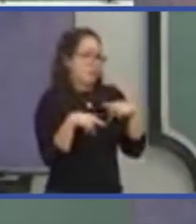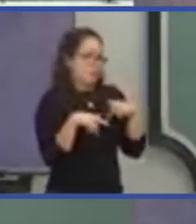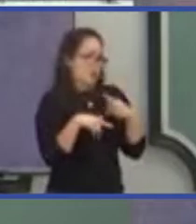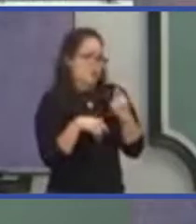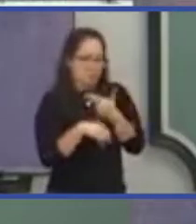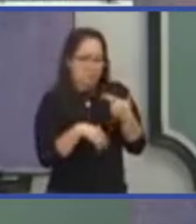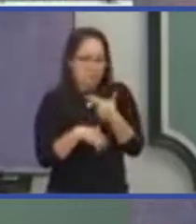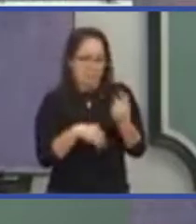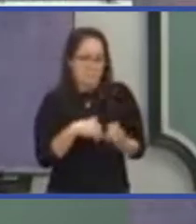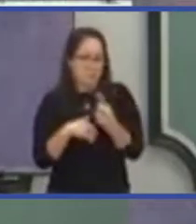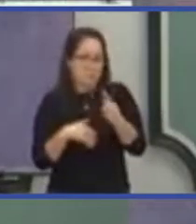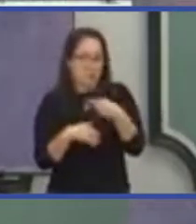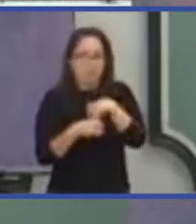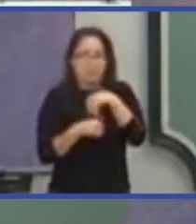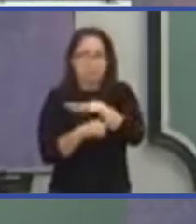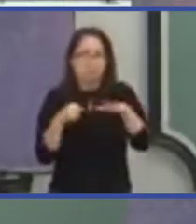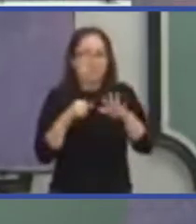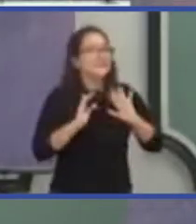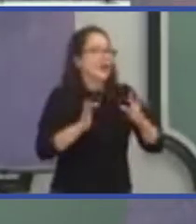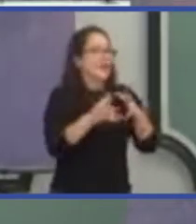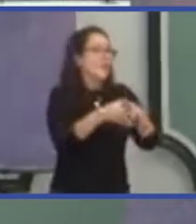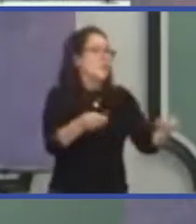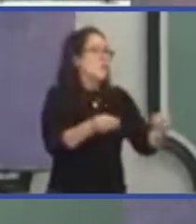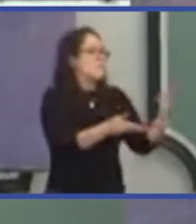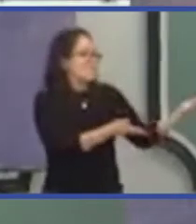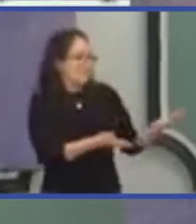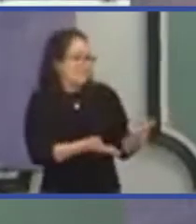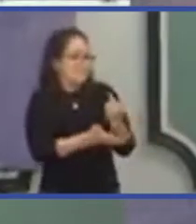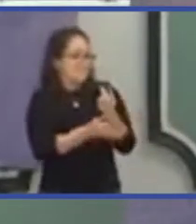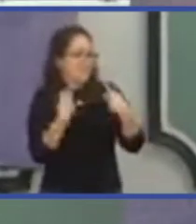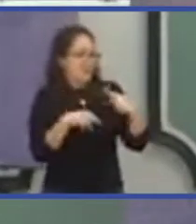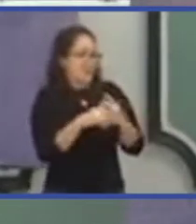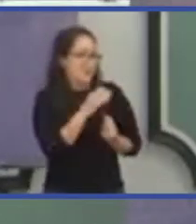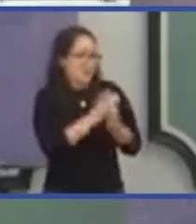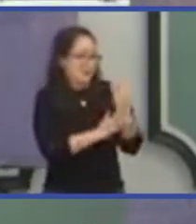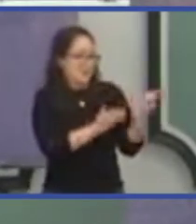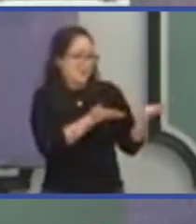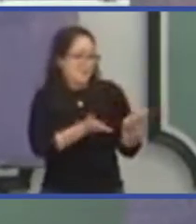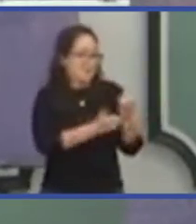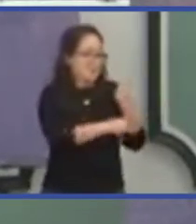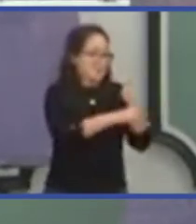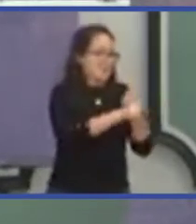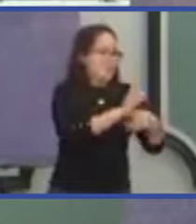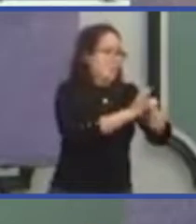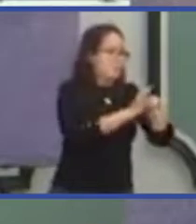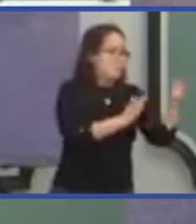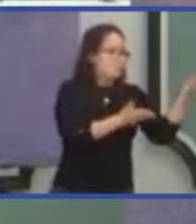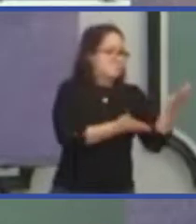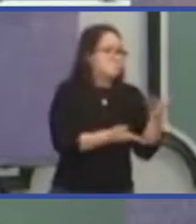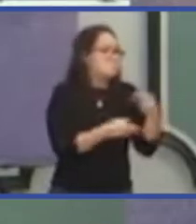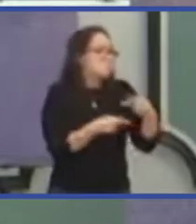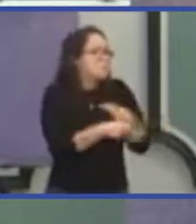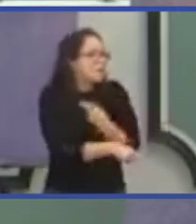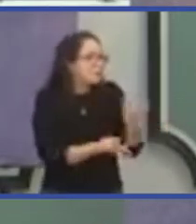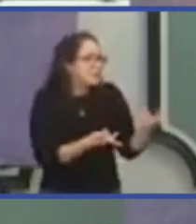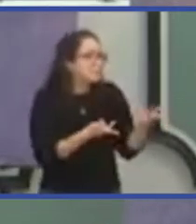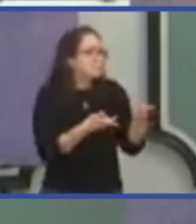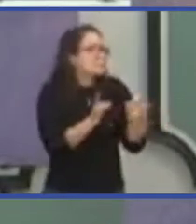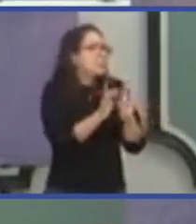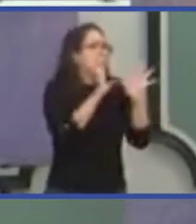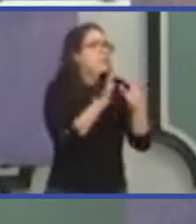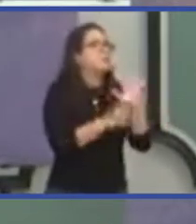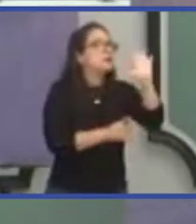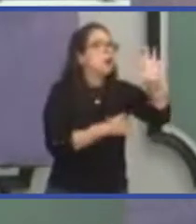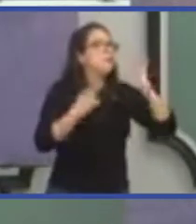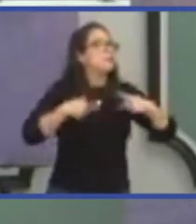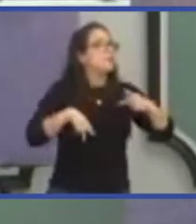estaba lleno. Pero, ¿qué pasa si llegan cinco huéspedes nuevos? ¿Qué hacemos para que quepan